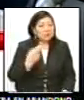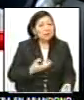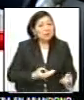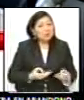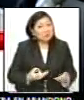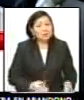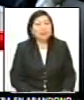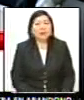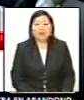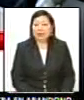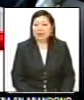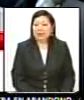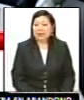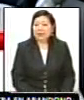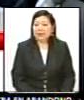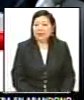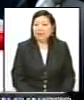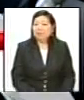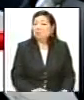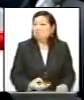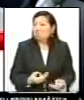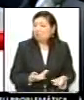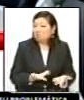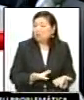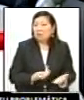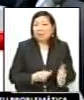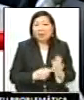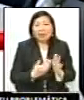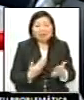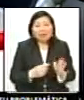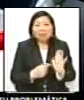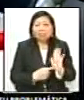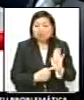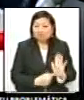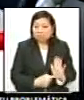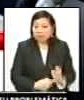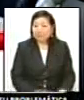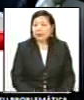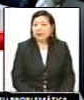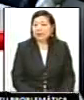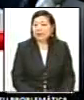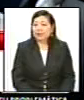por razones de presupuesto, o que las plazas ya están habilitadas, qué sé yo,